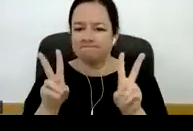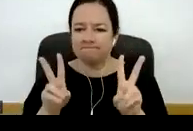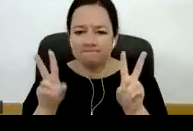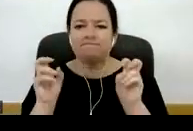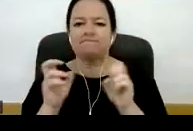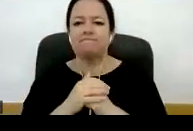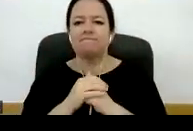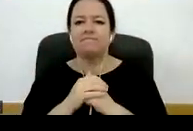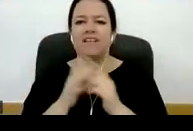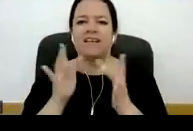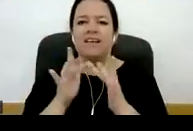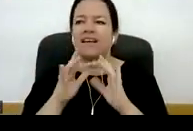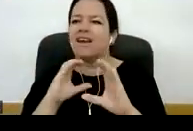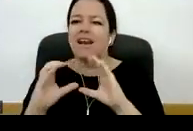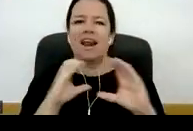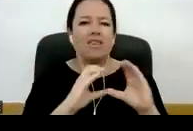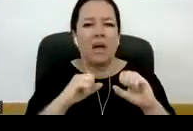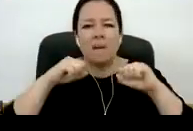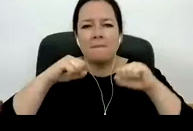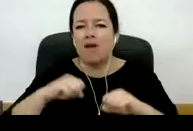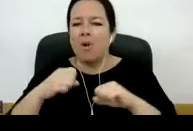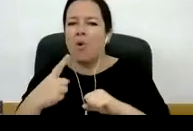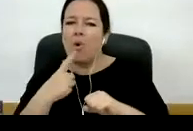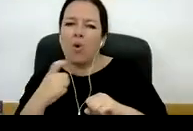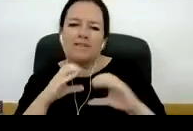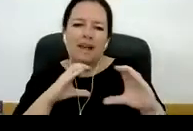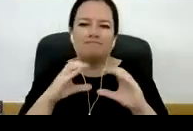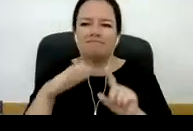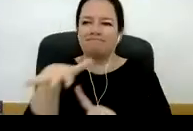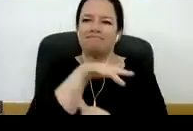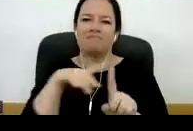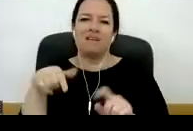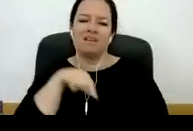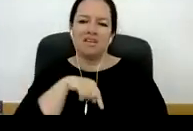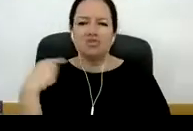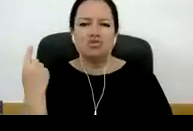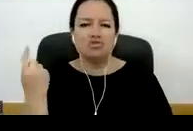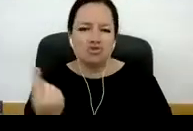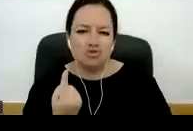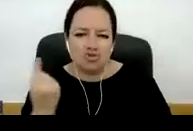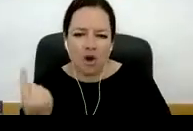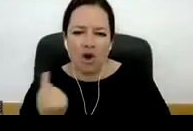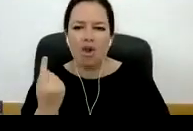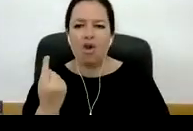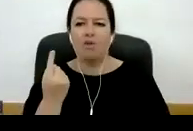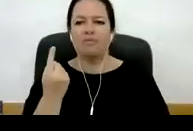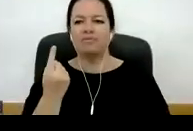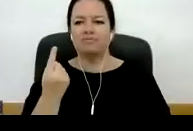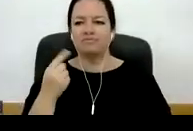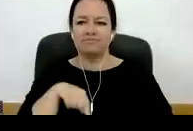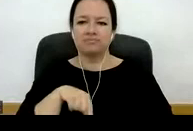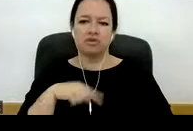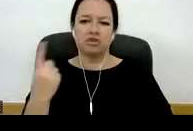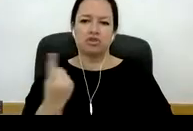de relacional de las personas mayores con respecto al entorno. Aparece la soledad, en muchos casos soledad